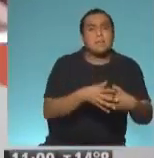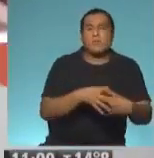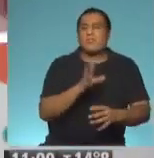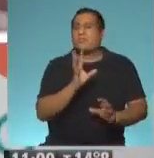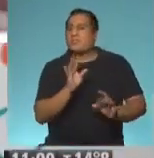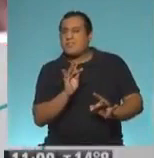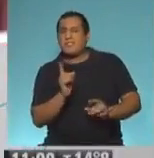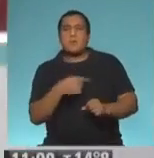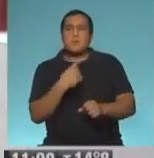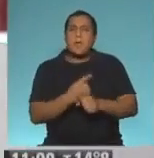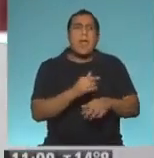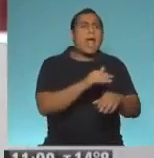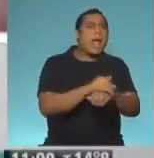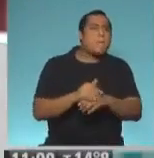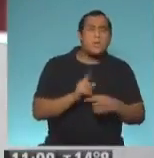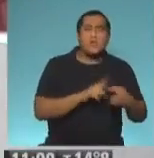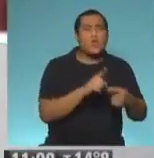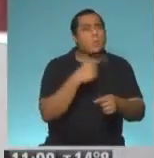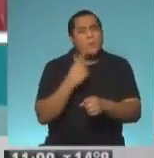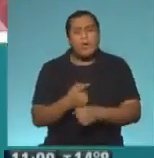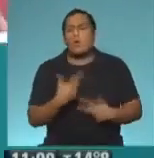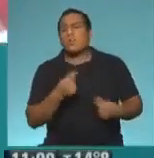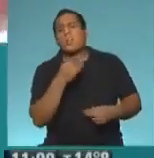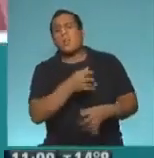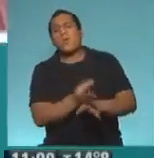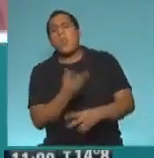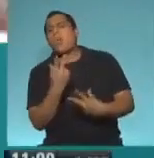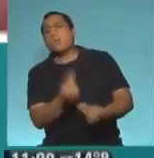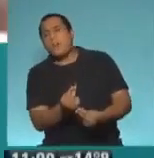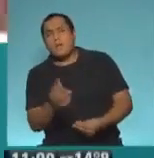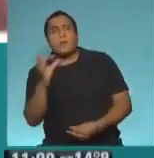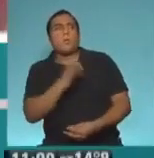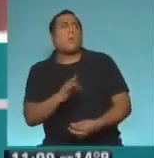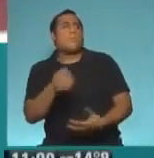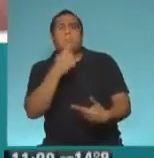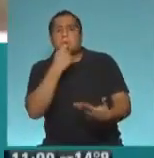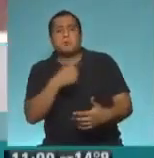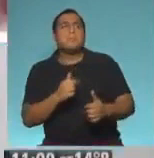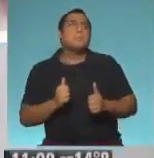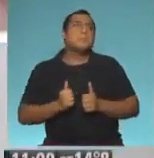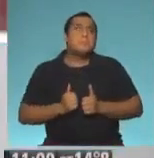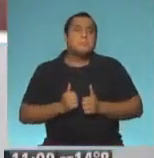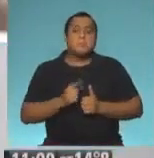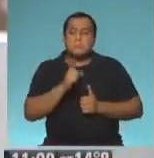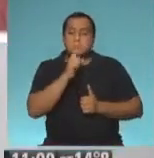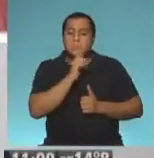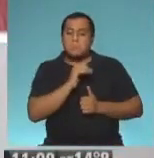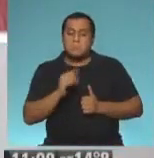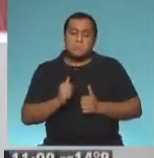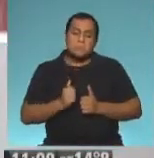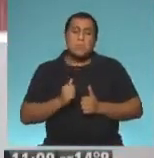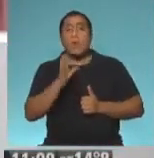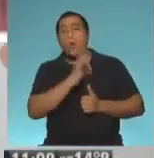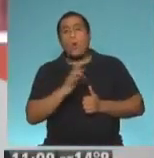Problemas para hacer amigos, o no quieren ir al cole, o permanecen sentados o callados, o prefieren no